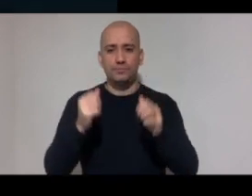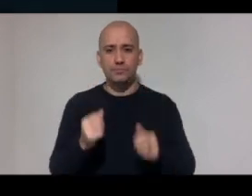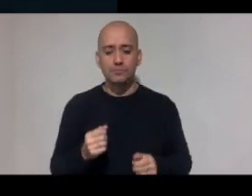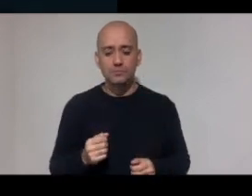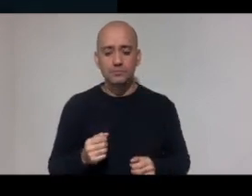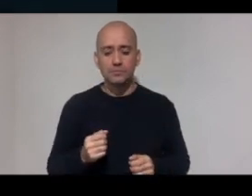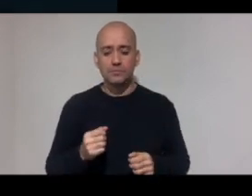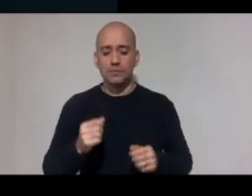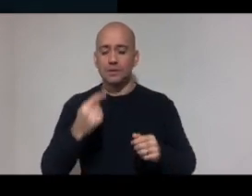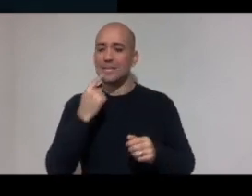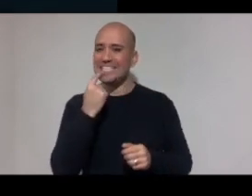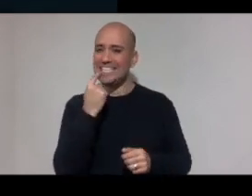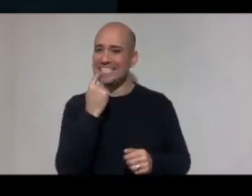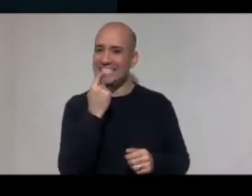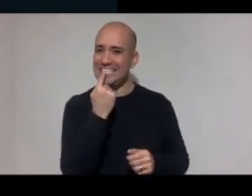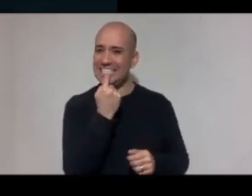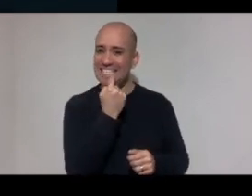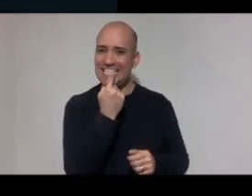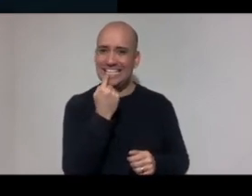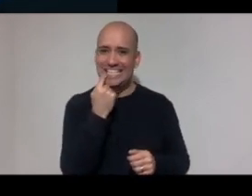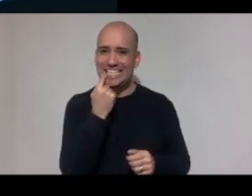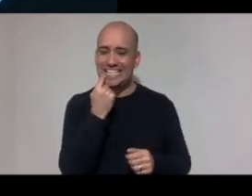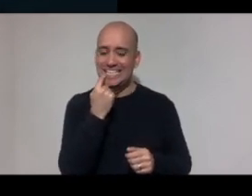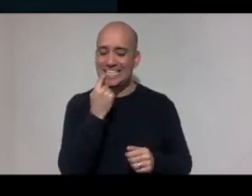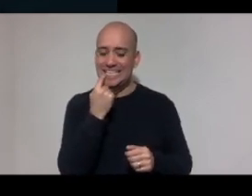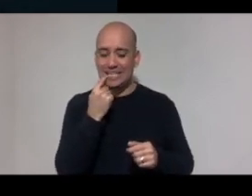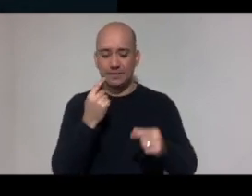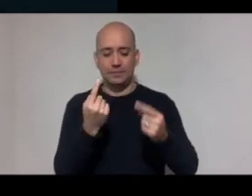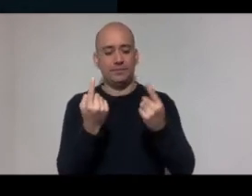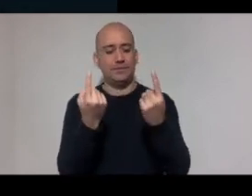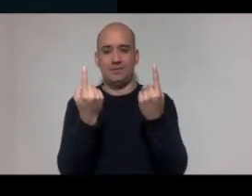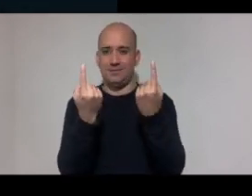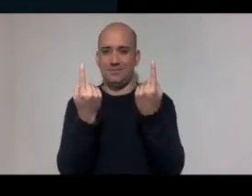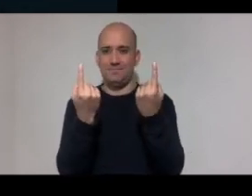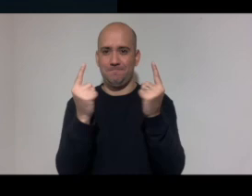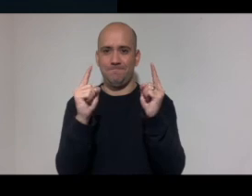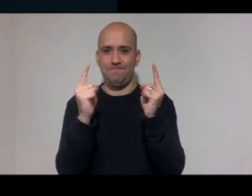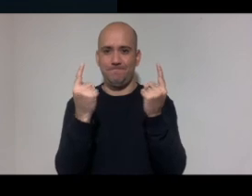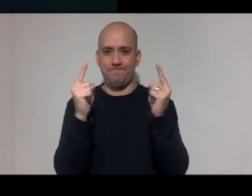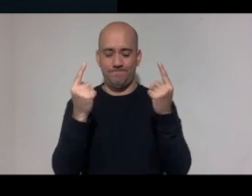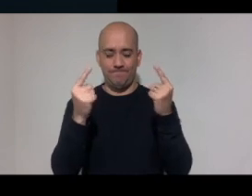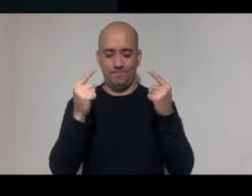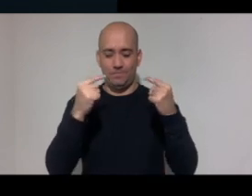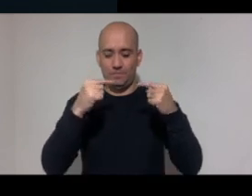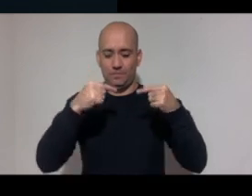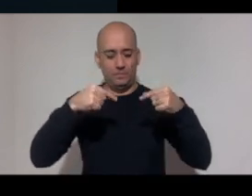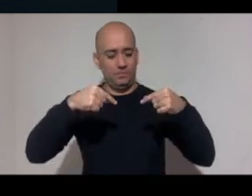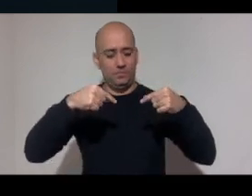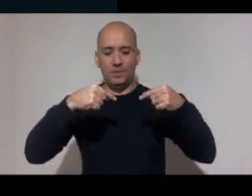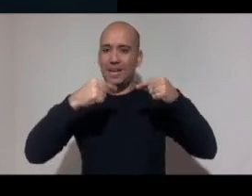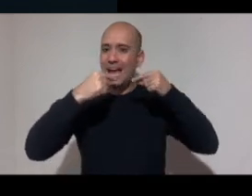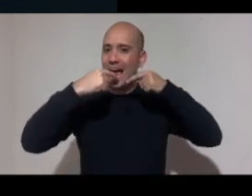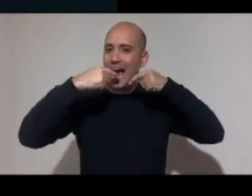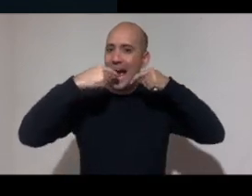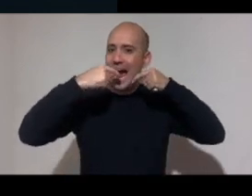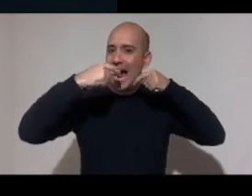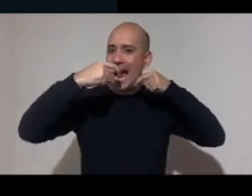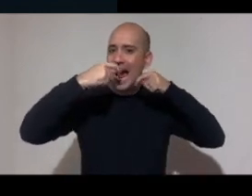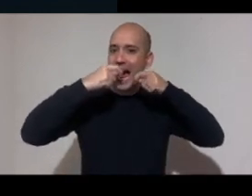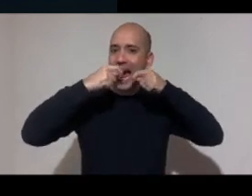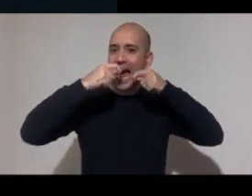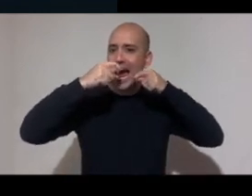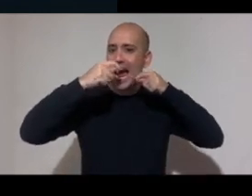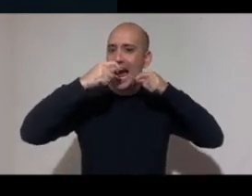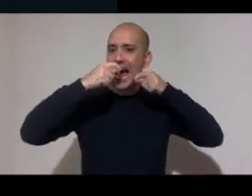Luego debemos continuar con la arcada inferior. Para esto se recomienda ayudarse con los dedos índices para ingresar al espacio entre los dientes